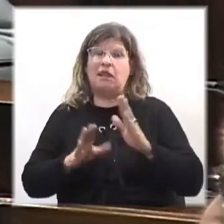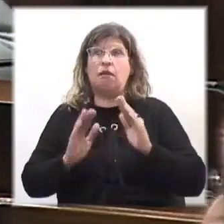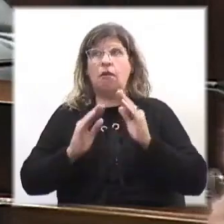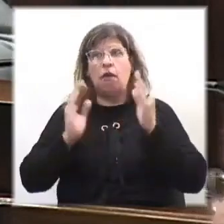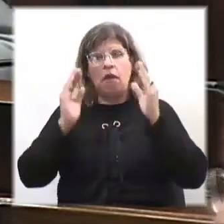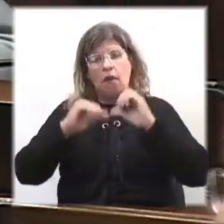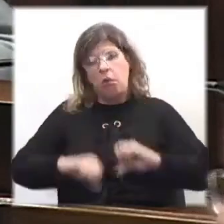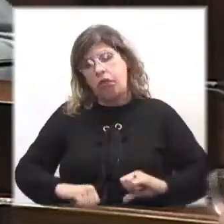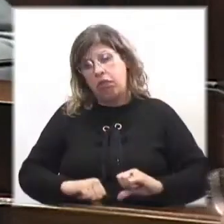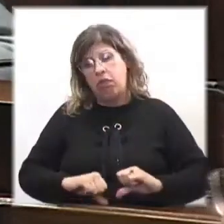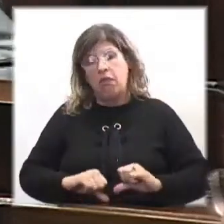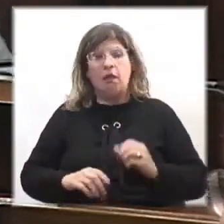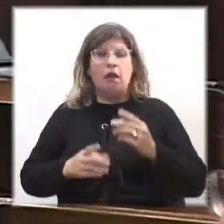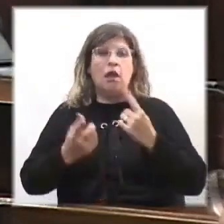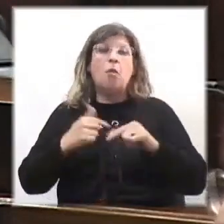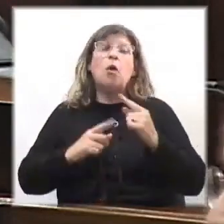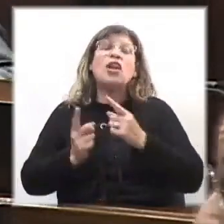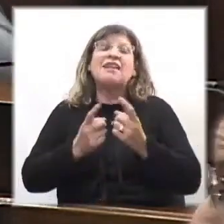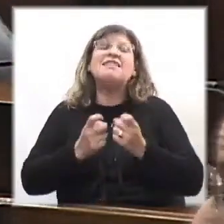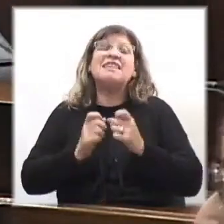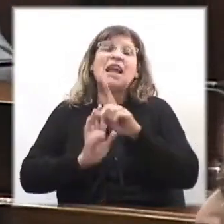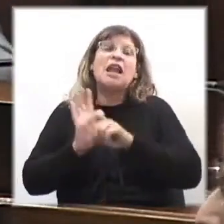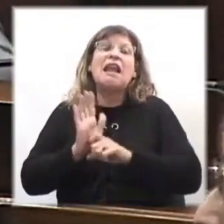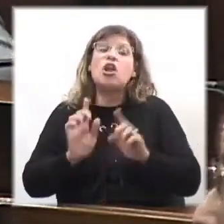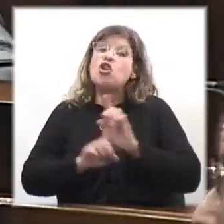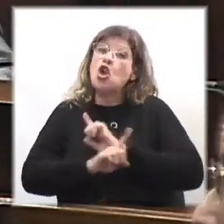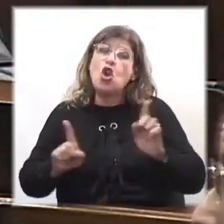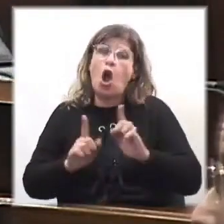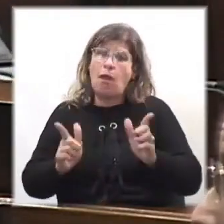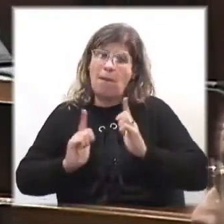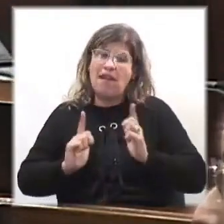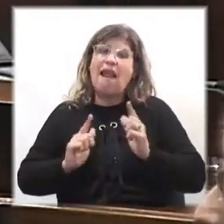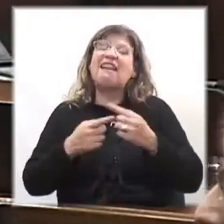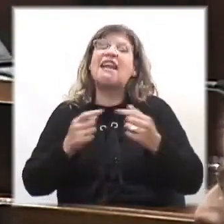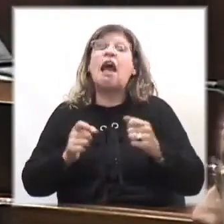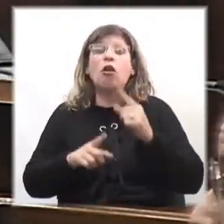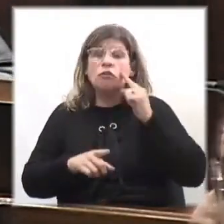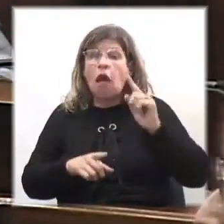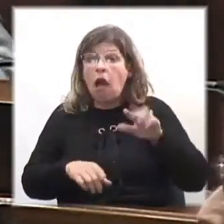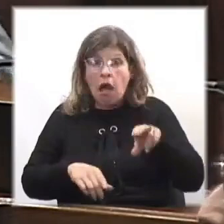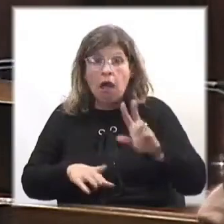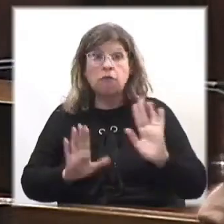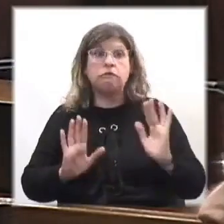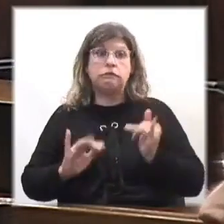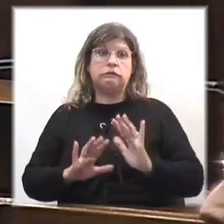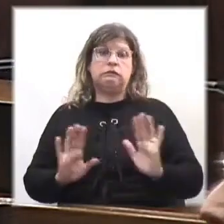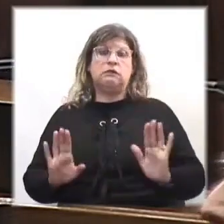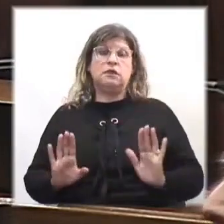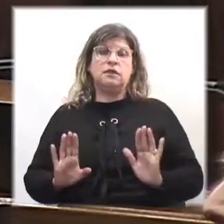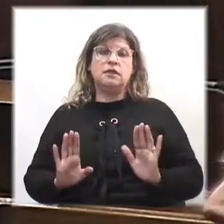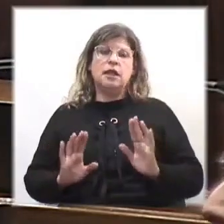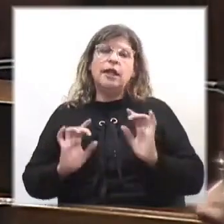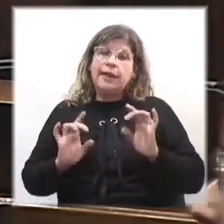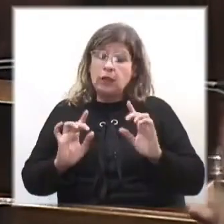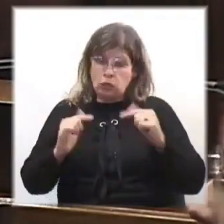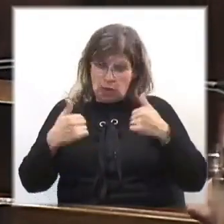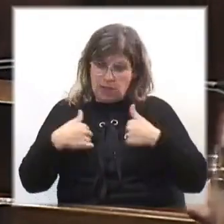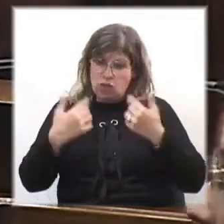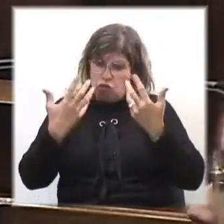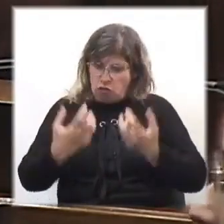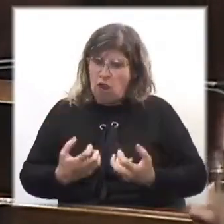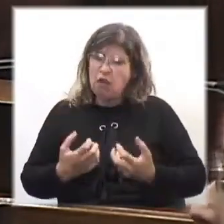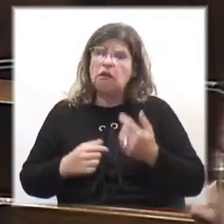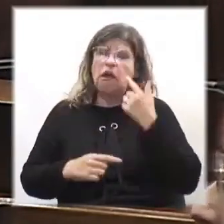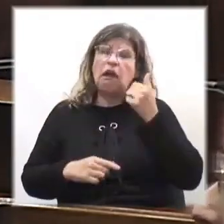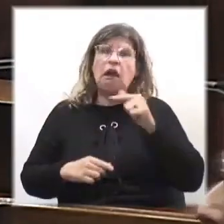Porque necesitamos legislar no esperar que las cosas pasen naturalmente Yo quisiera